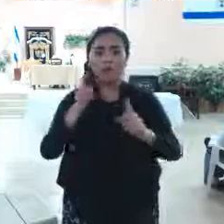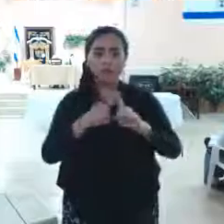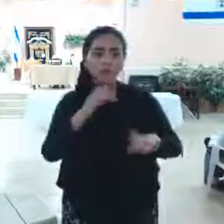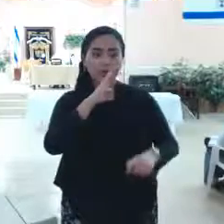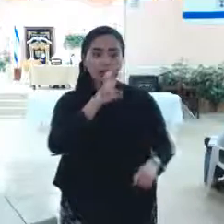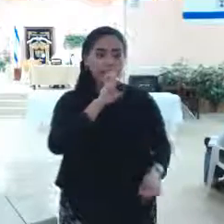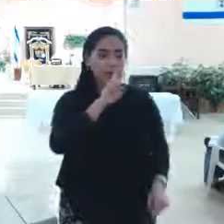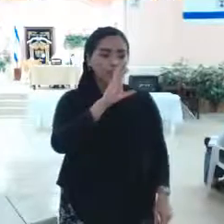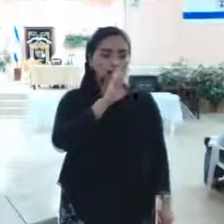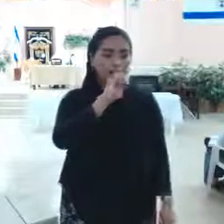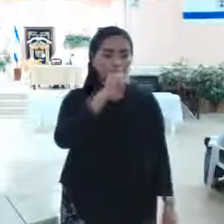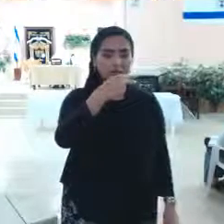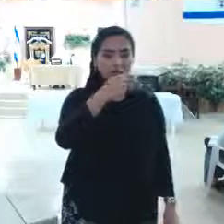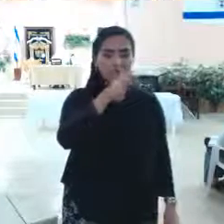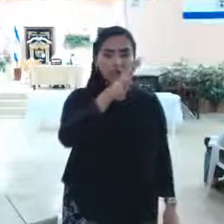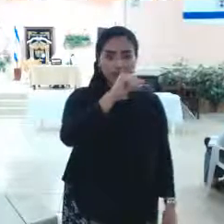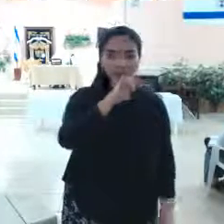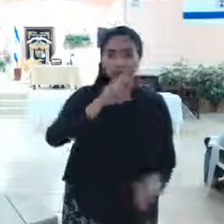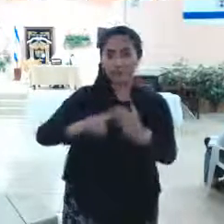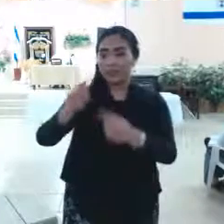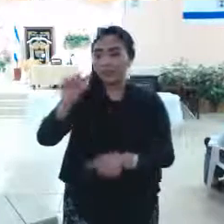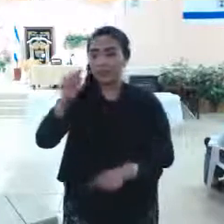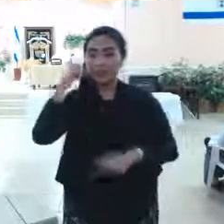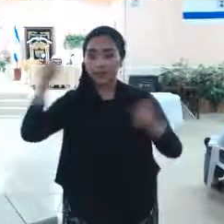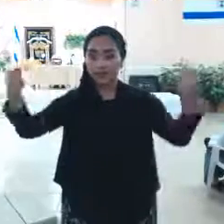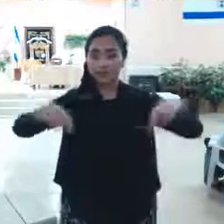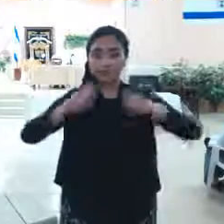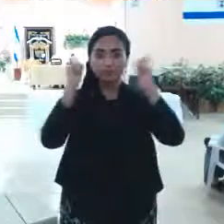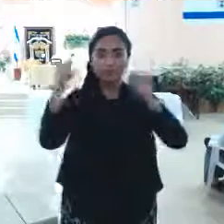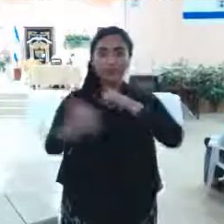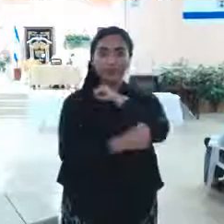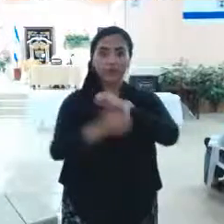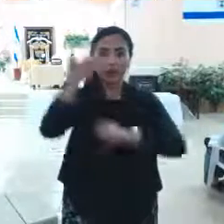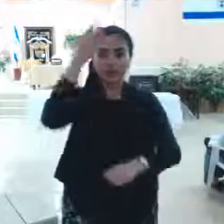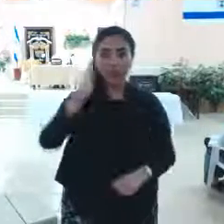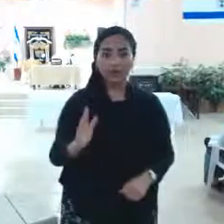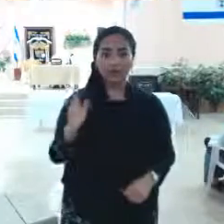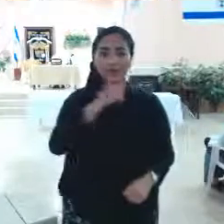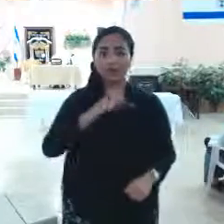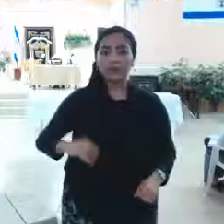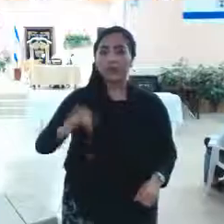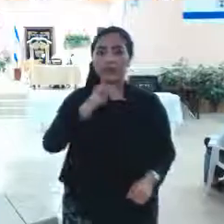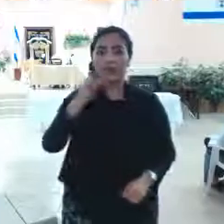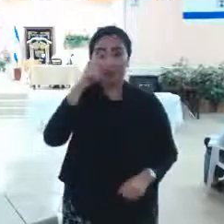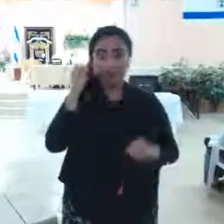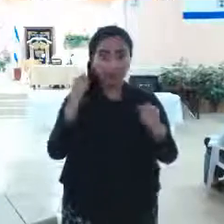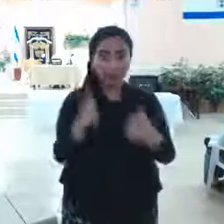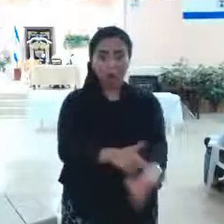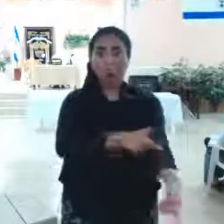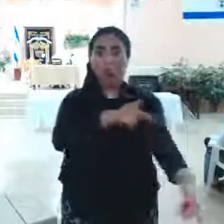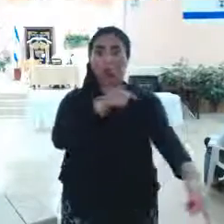Beersheba hasta Dan, para que viniesen a celebrar Pesaj a Yahweh, Elohim de Israel, en Jerusalén. Porque en mucho tiempo